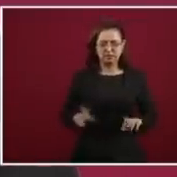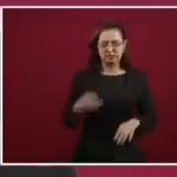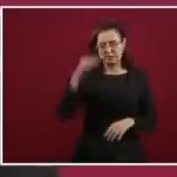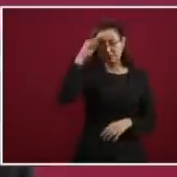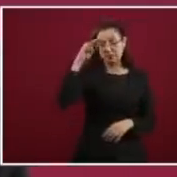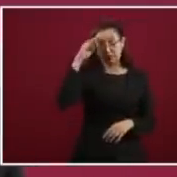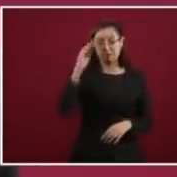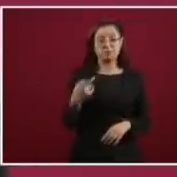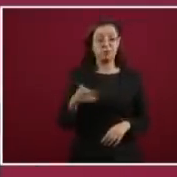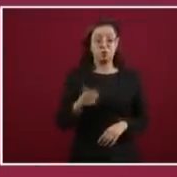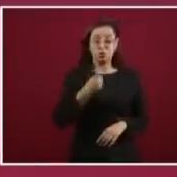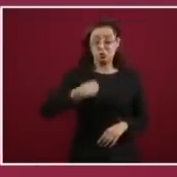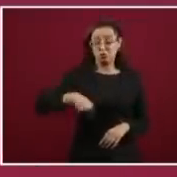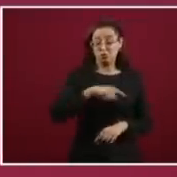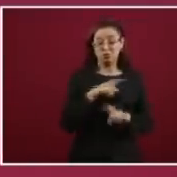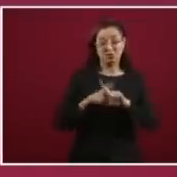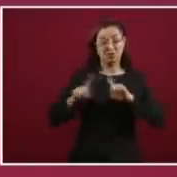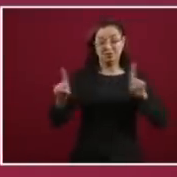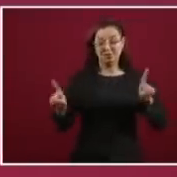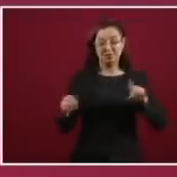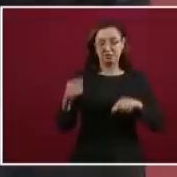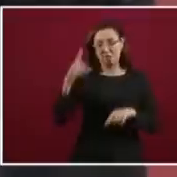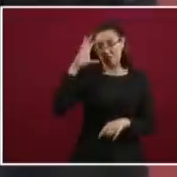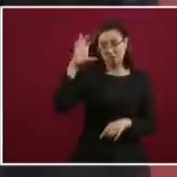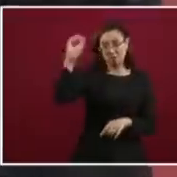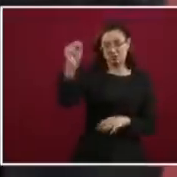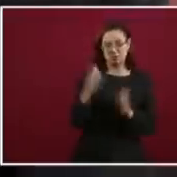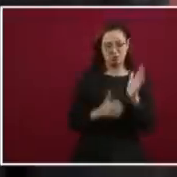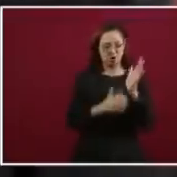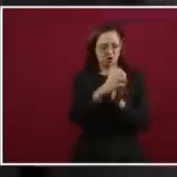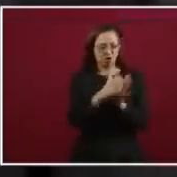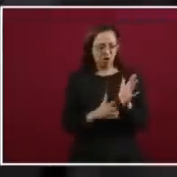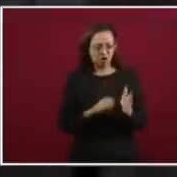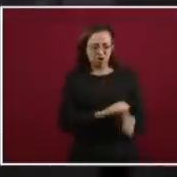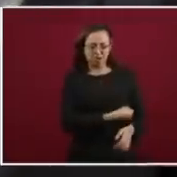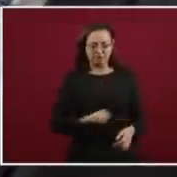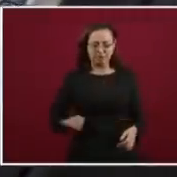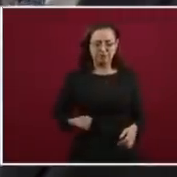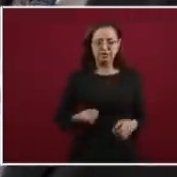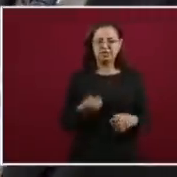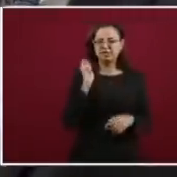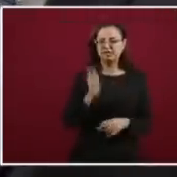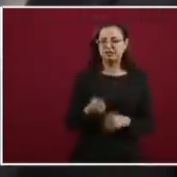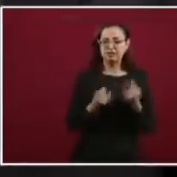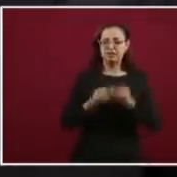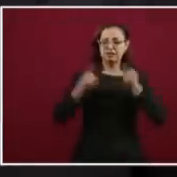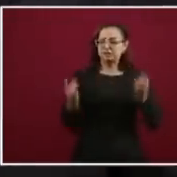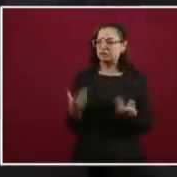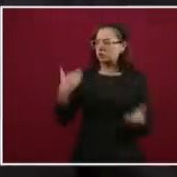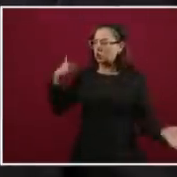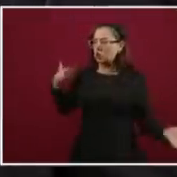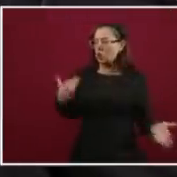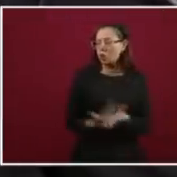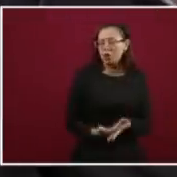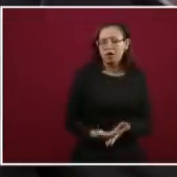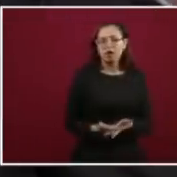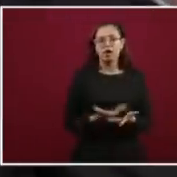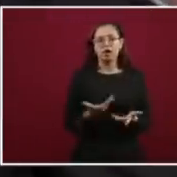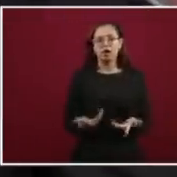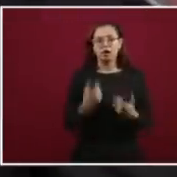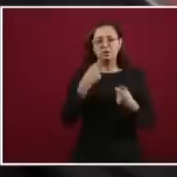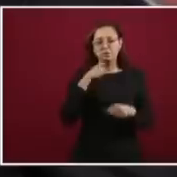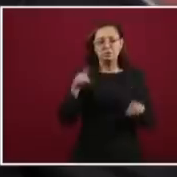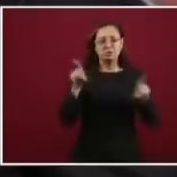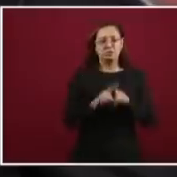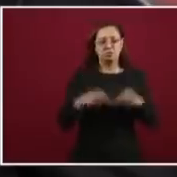y para nosotros la austeridad es otra cosa tiene que ver con nuestra historia tiene que ver con el ejemplo de